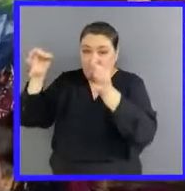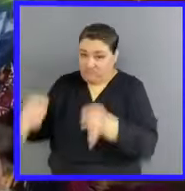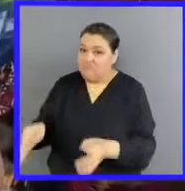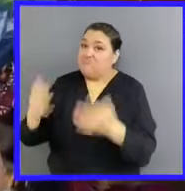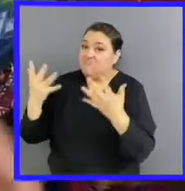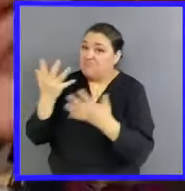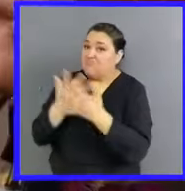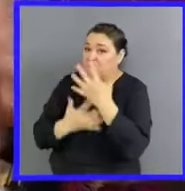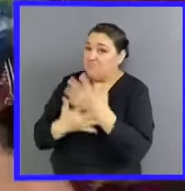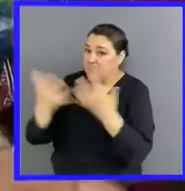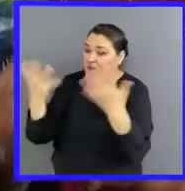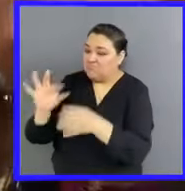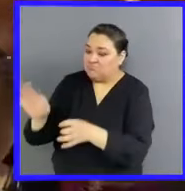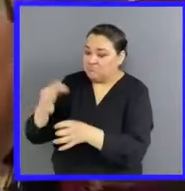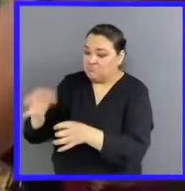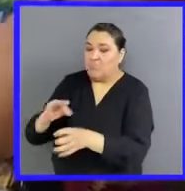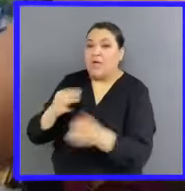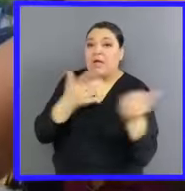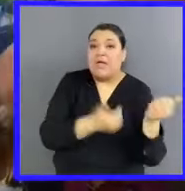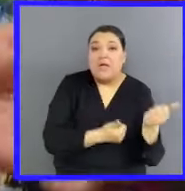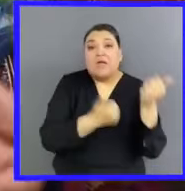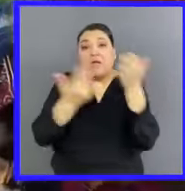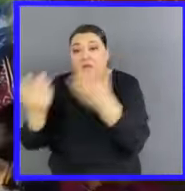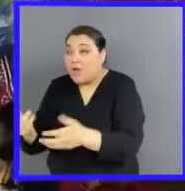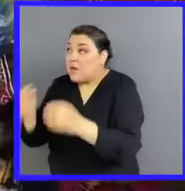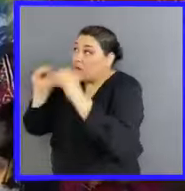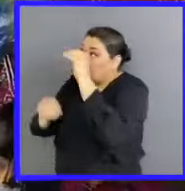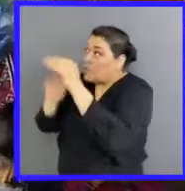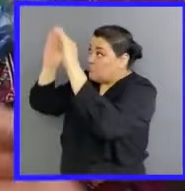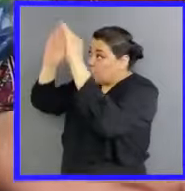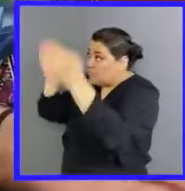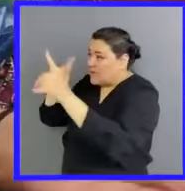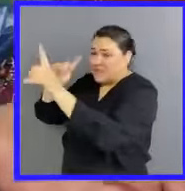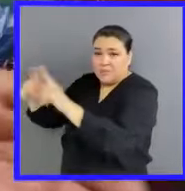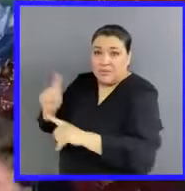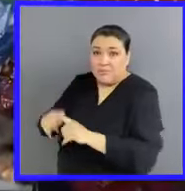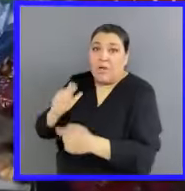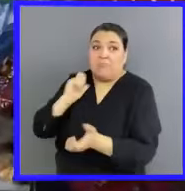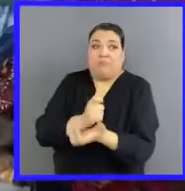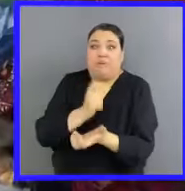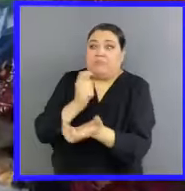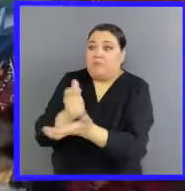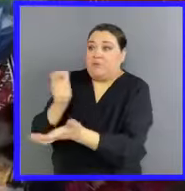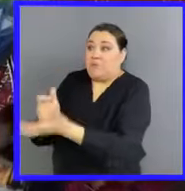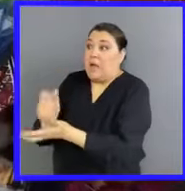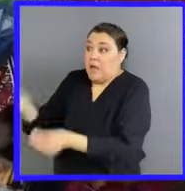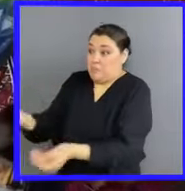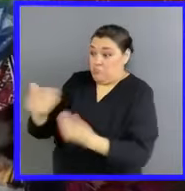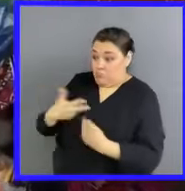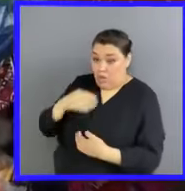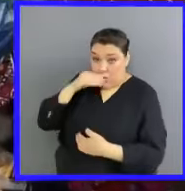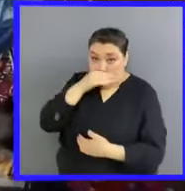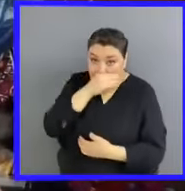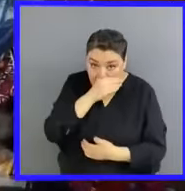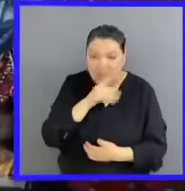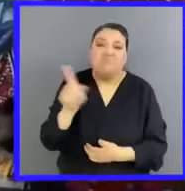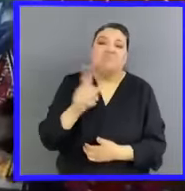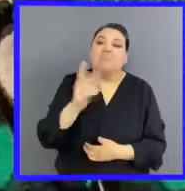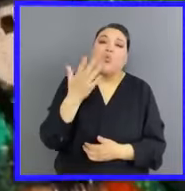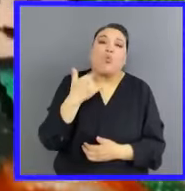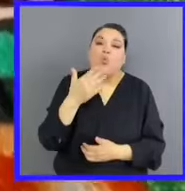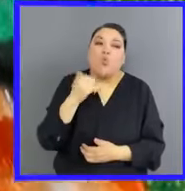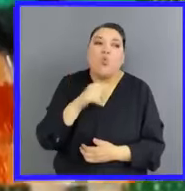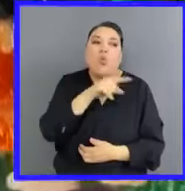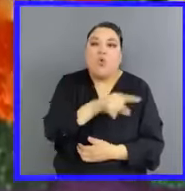el transporte, el stand, todo es pagado, no nos dan de gratis también y todavía nos vienen a